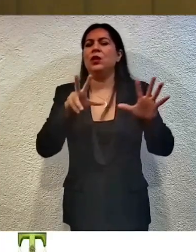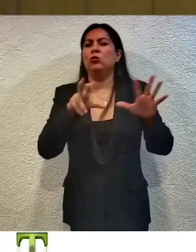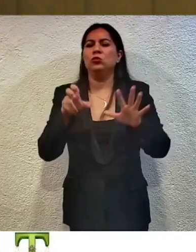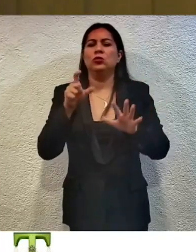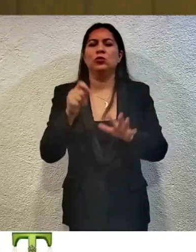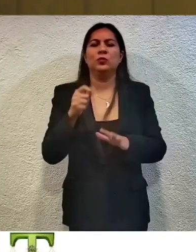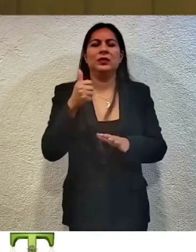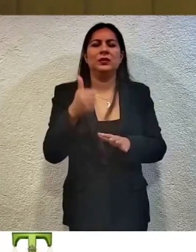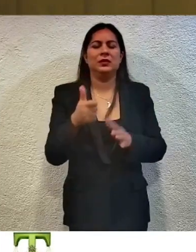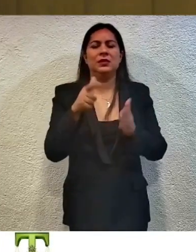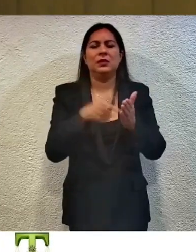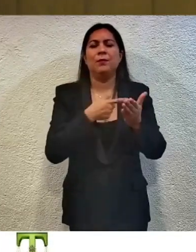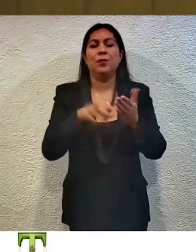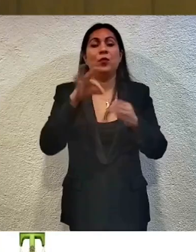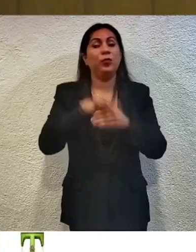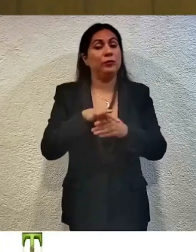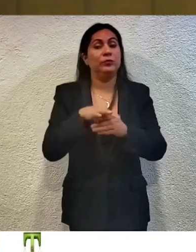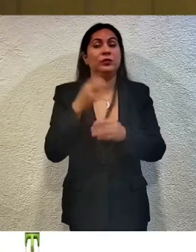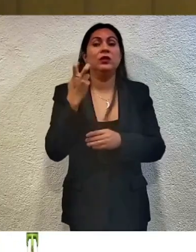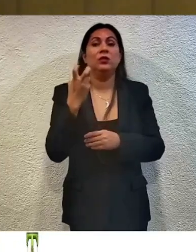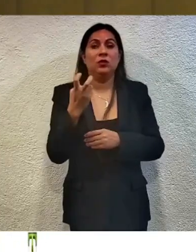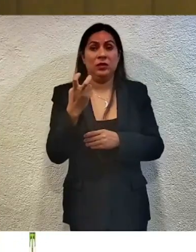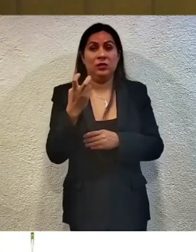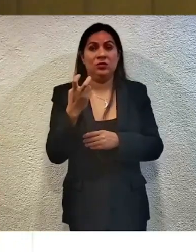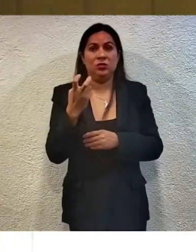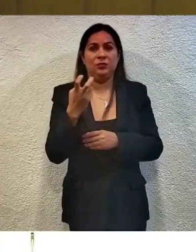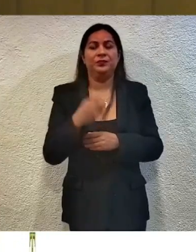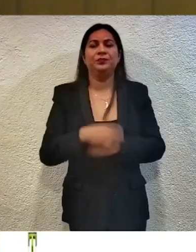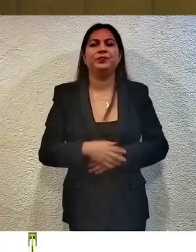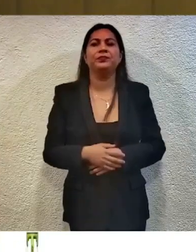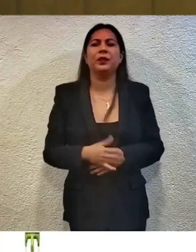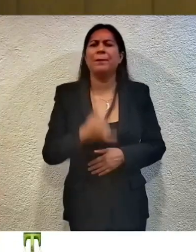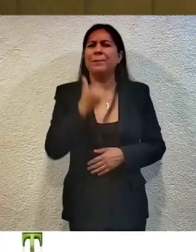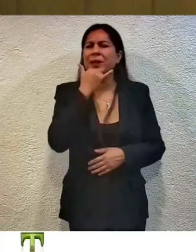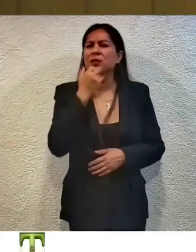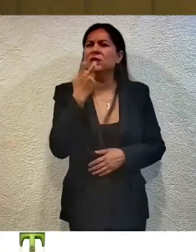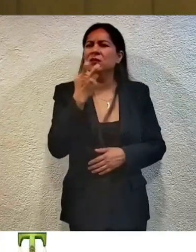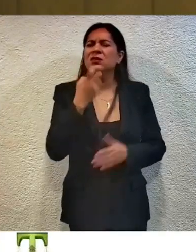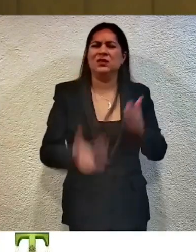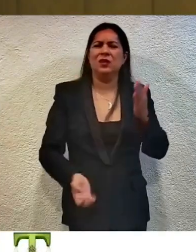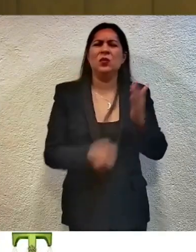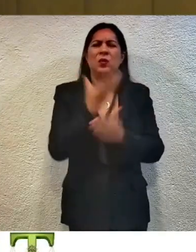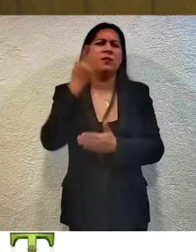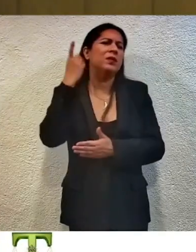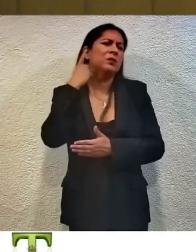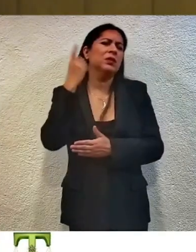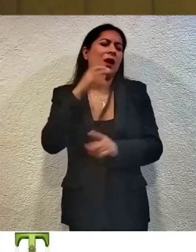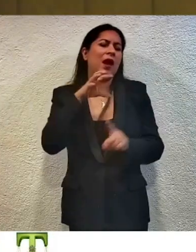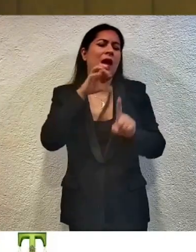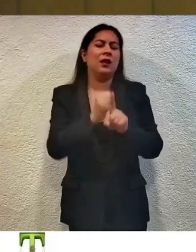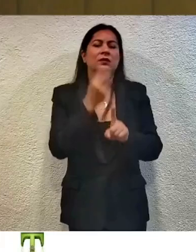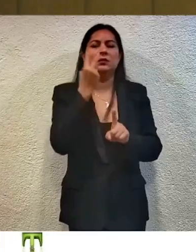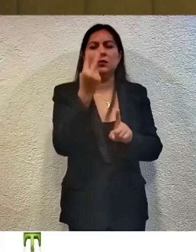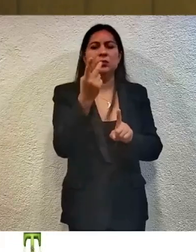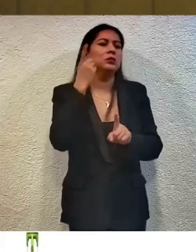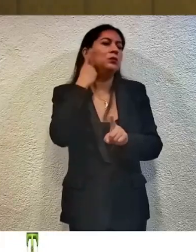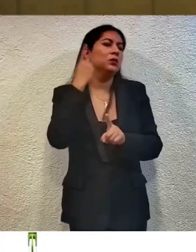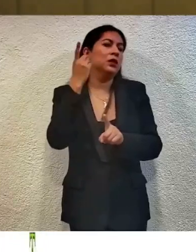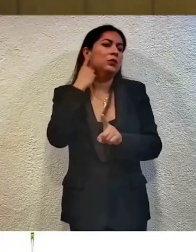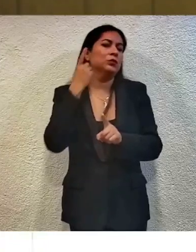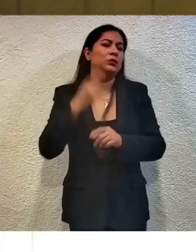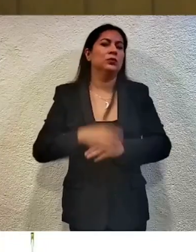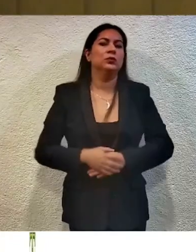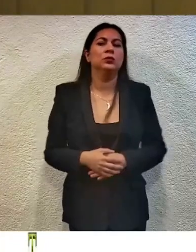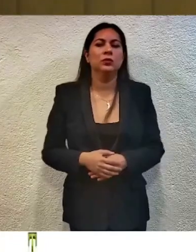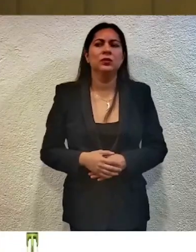97.826 votos. Y con ello, con esta nueva diputación alcanza 2 diputaciones.